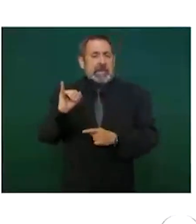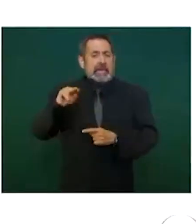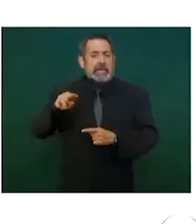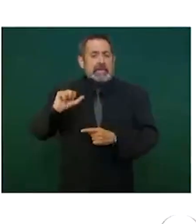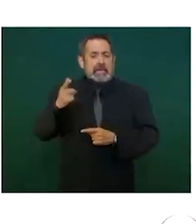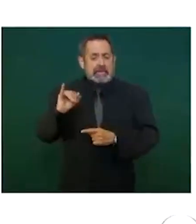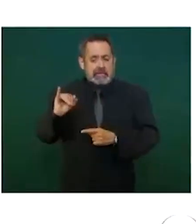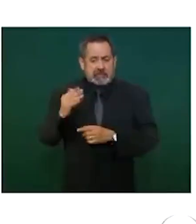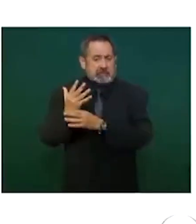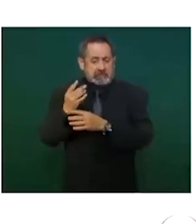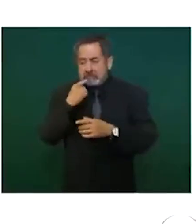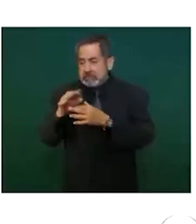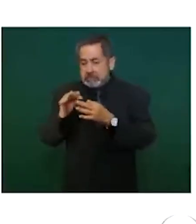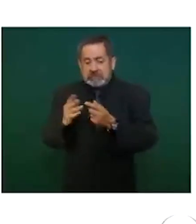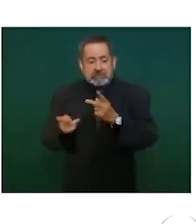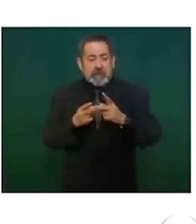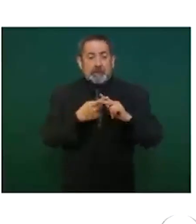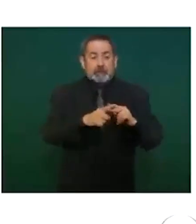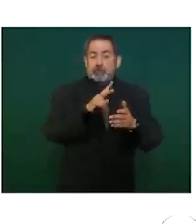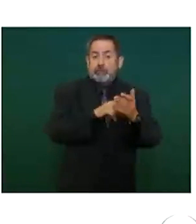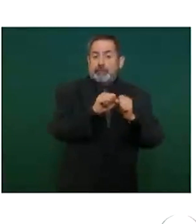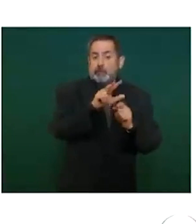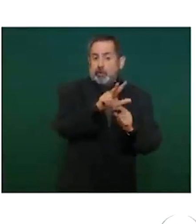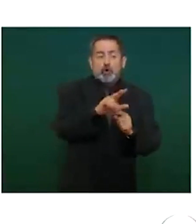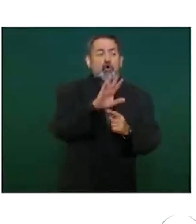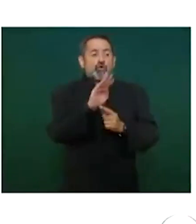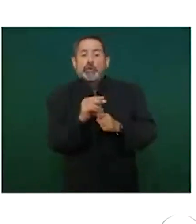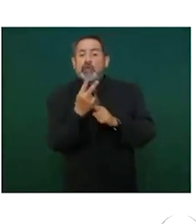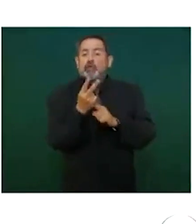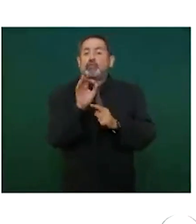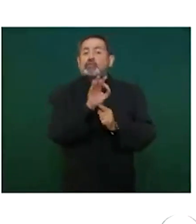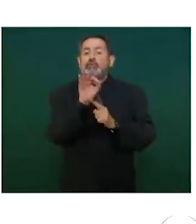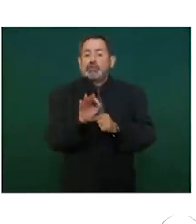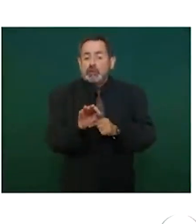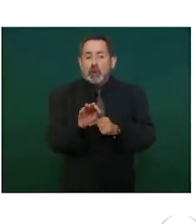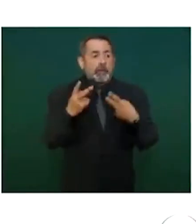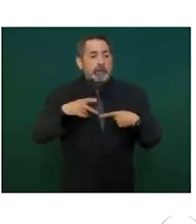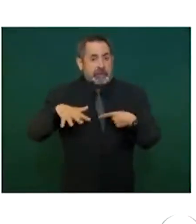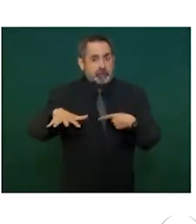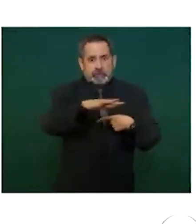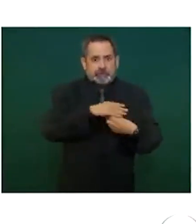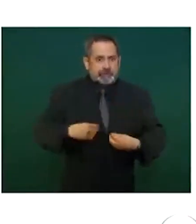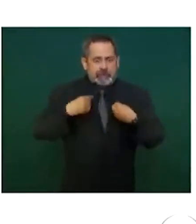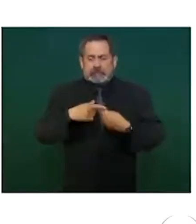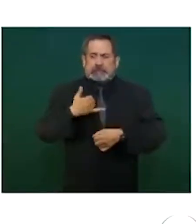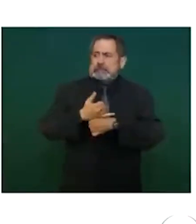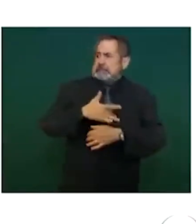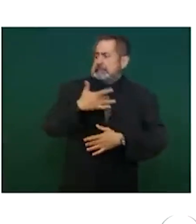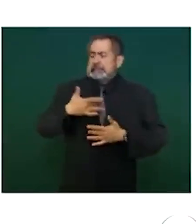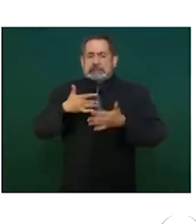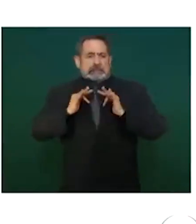cuando entramos, o más bien en el primer semestre del 18, 92% de los habitantes de la ciudad se sentía